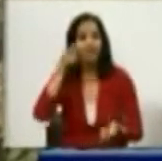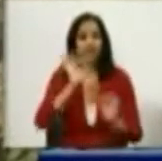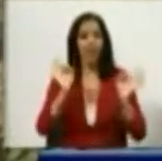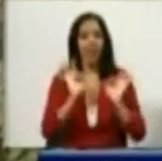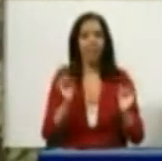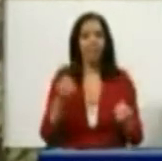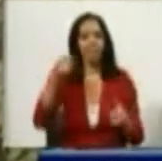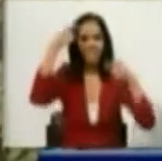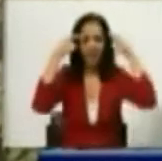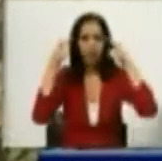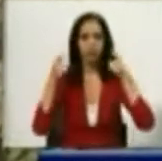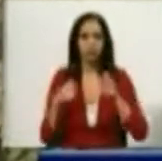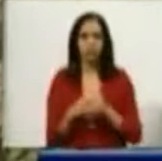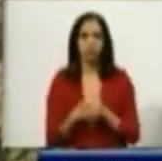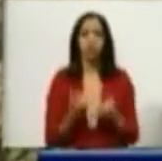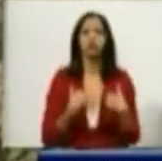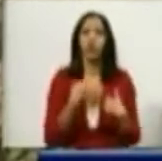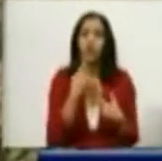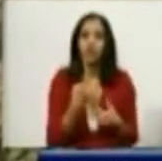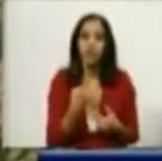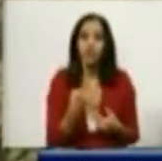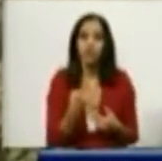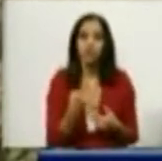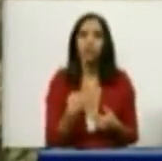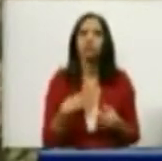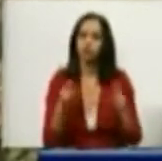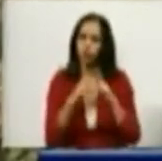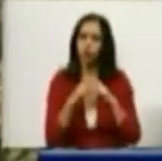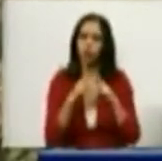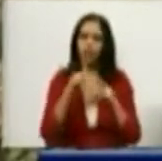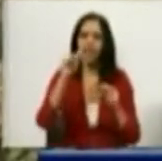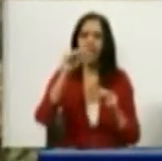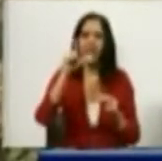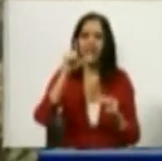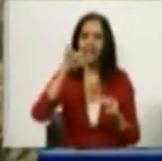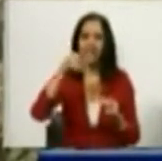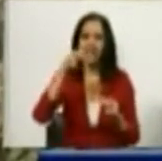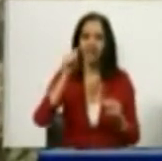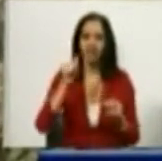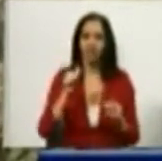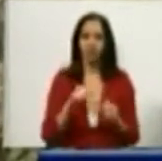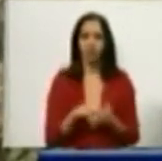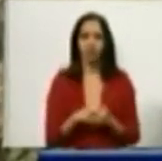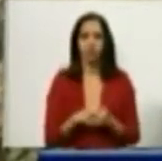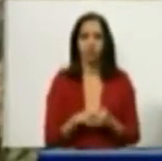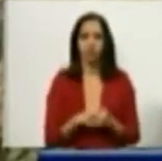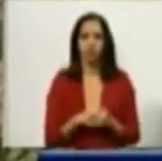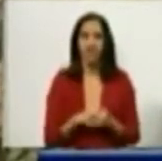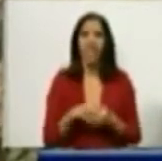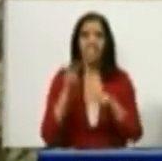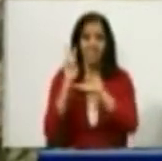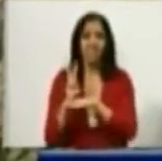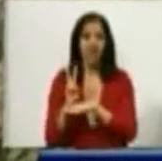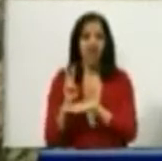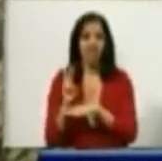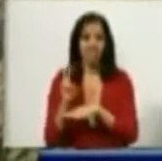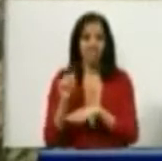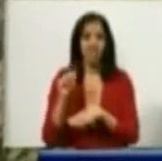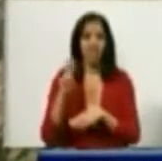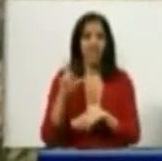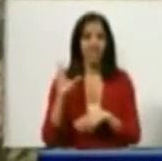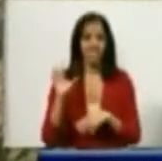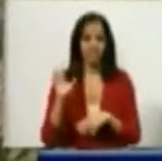Chávez Alejandro Andrade yo lo dije yo conocí a Alejandro Andrade El del valle el de Miami de verdad no lo conocí nunca